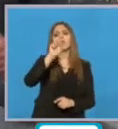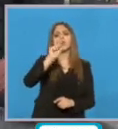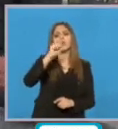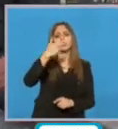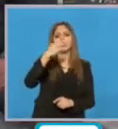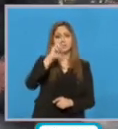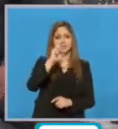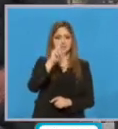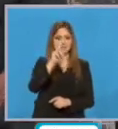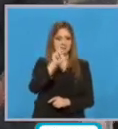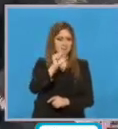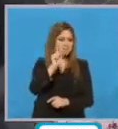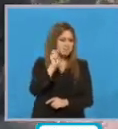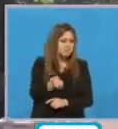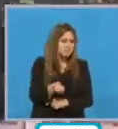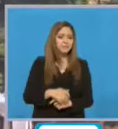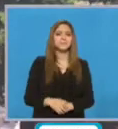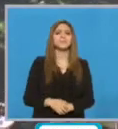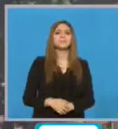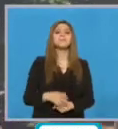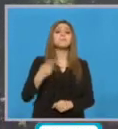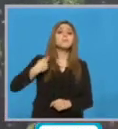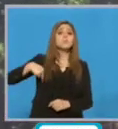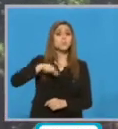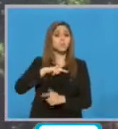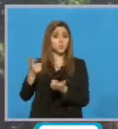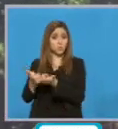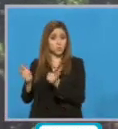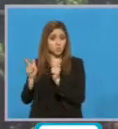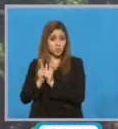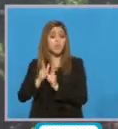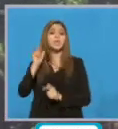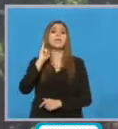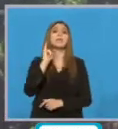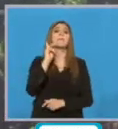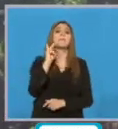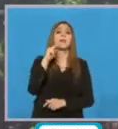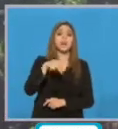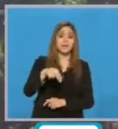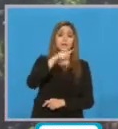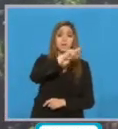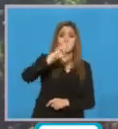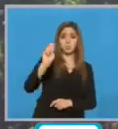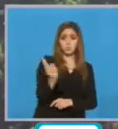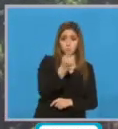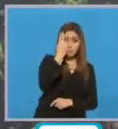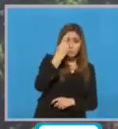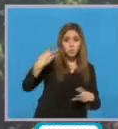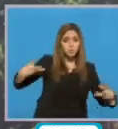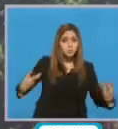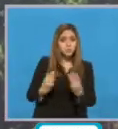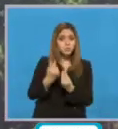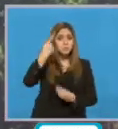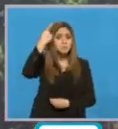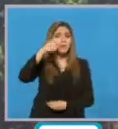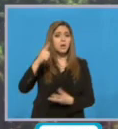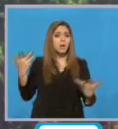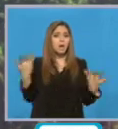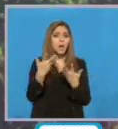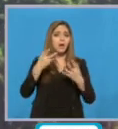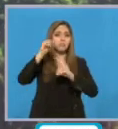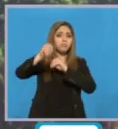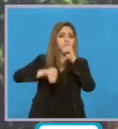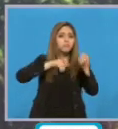Crushers somos estudiantes del Instituto Politécnico Nacional y de la UNAM, Sí. que unimos esfuerzos para hacer robótica. Tenemos ya varios